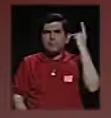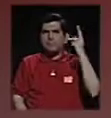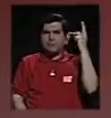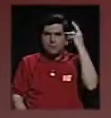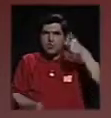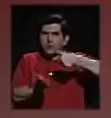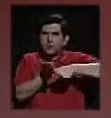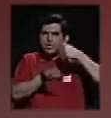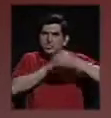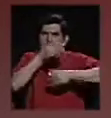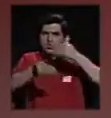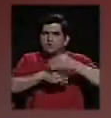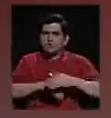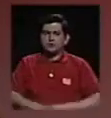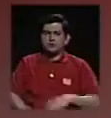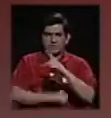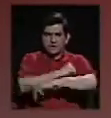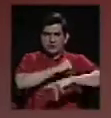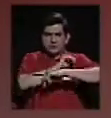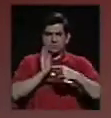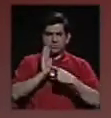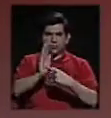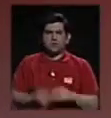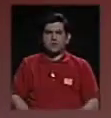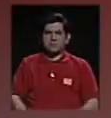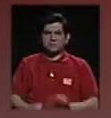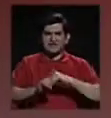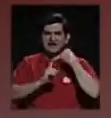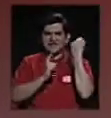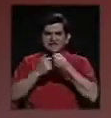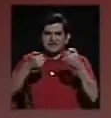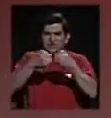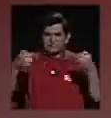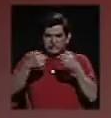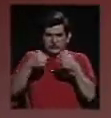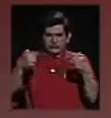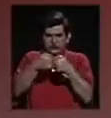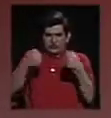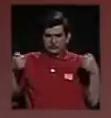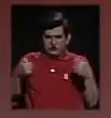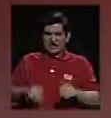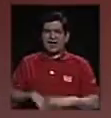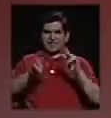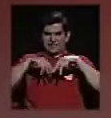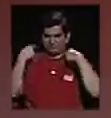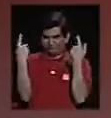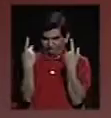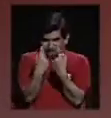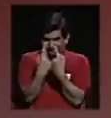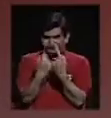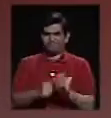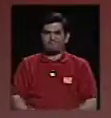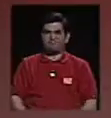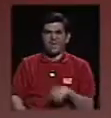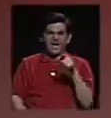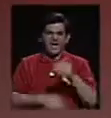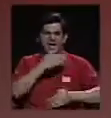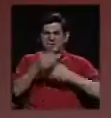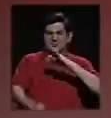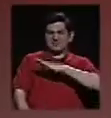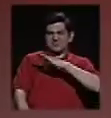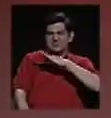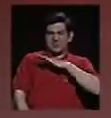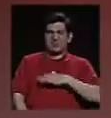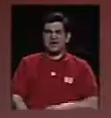país, evidencia que un escenario de fragmentación partidaria tiende a favorecer a